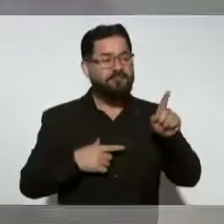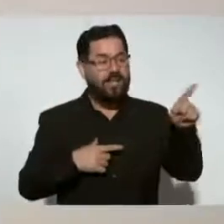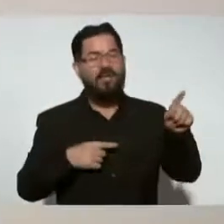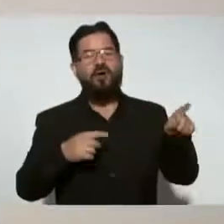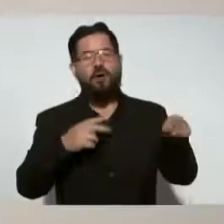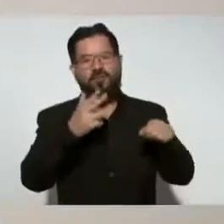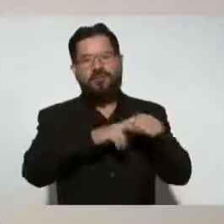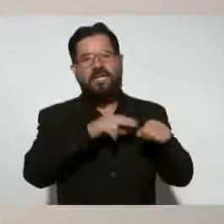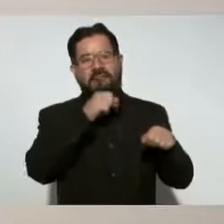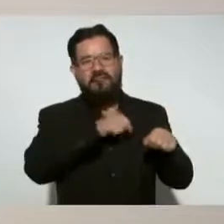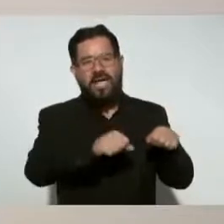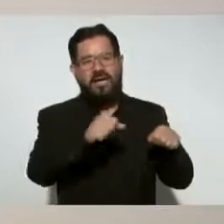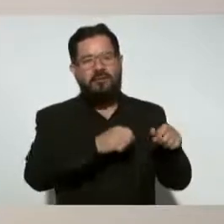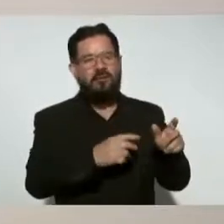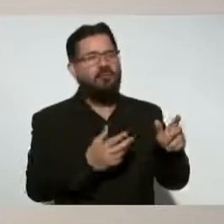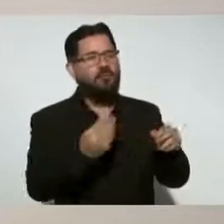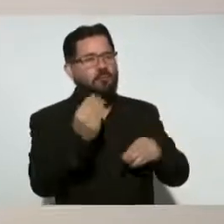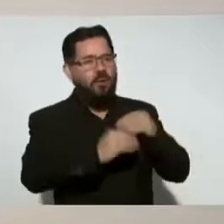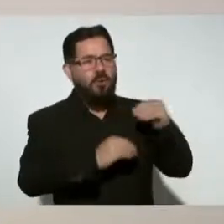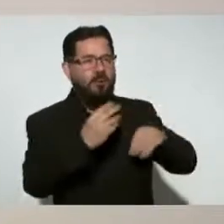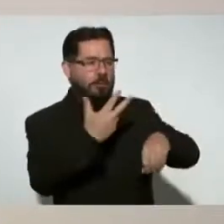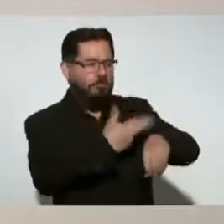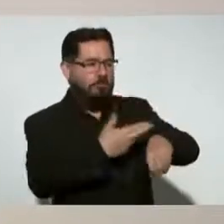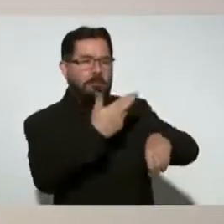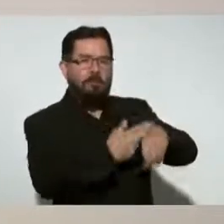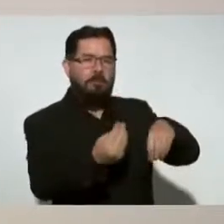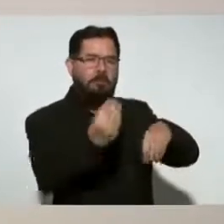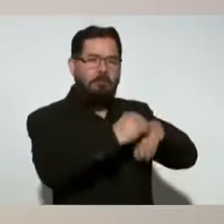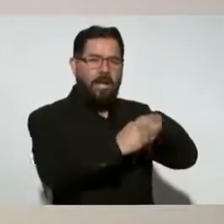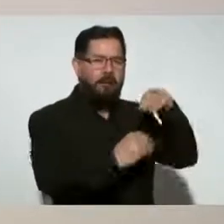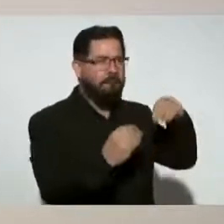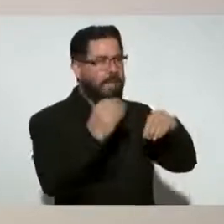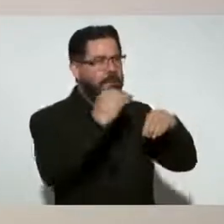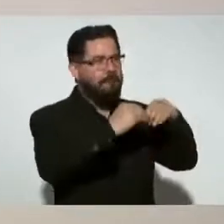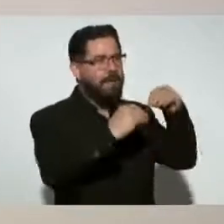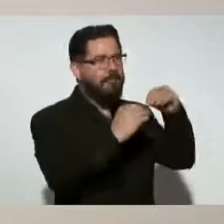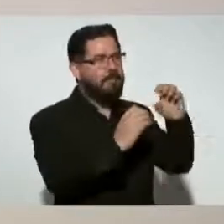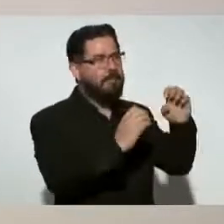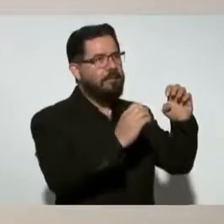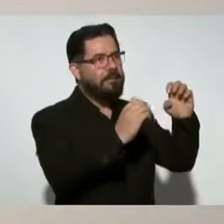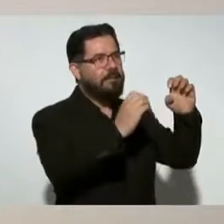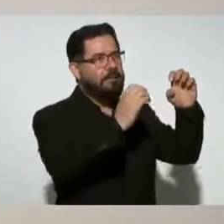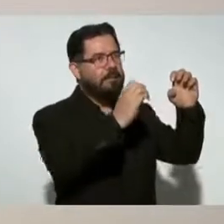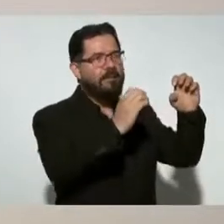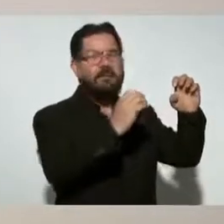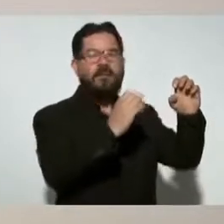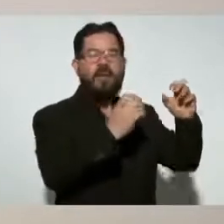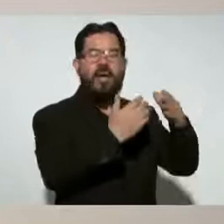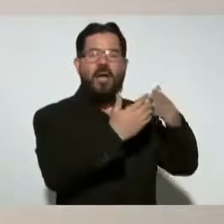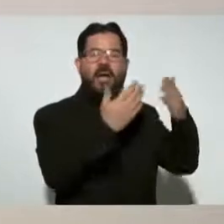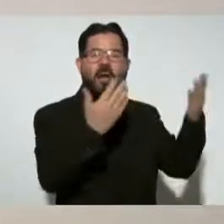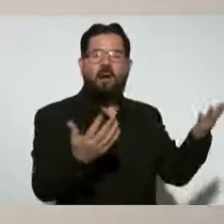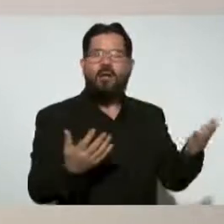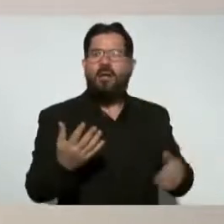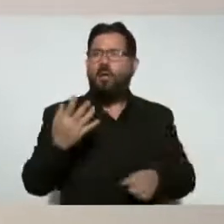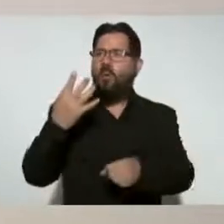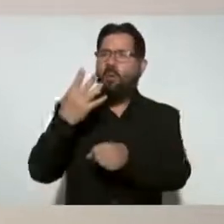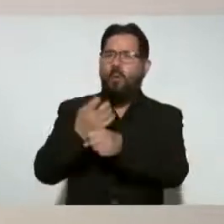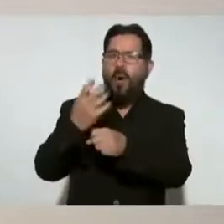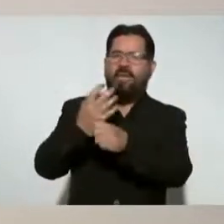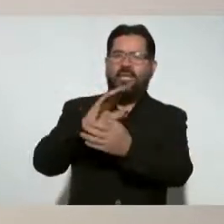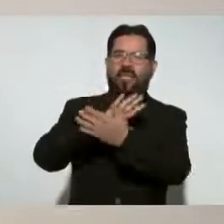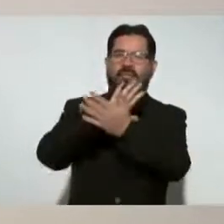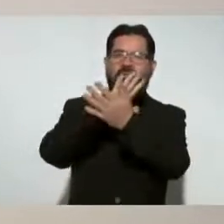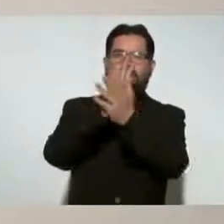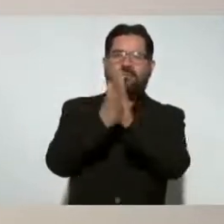de construcciones, hasta que llegó algo que se llama cuarta transformación, con lo cual esto se va a quedar y